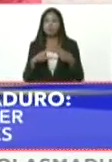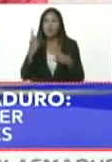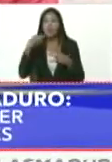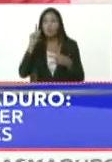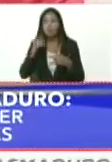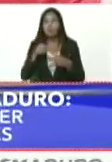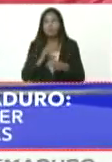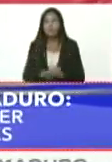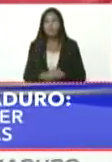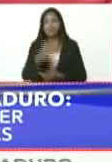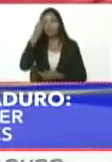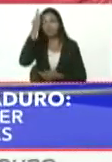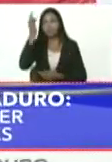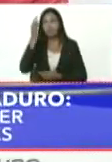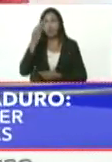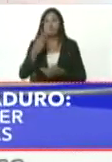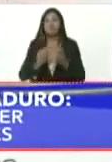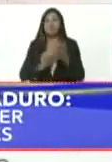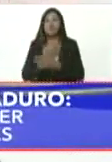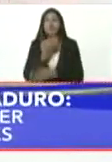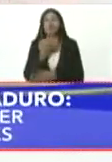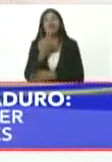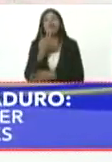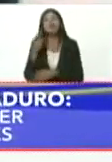Tenemos el Consejo Federal de Gobierno.